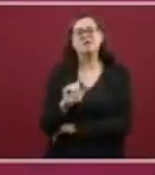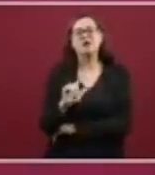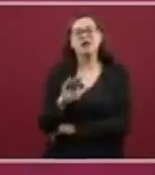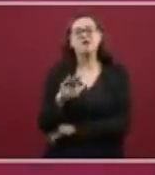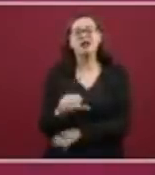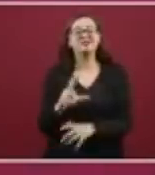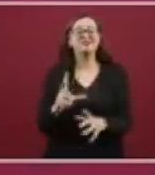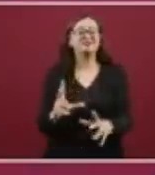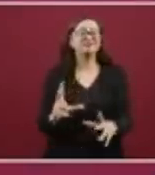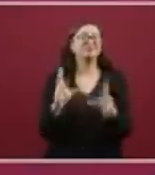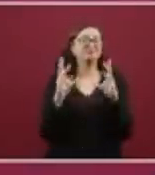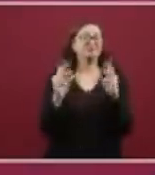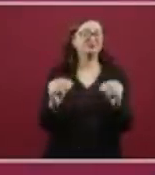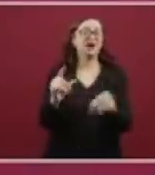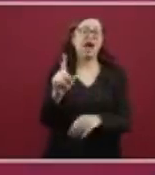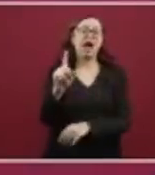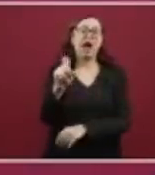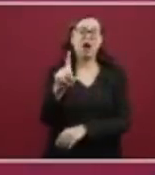agua,